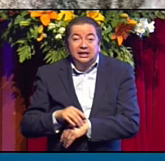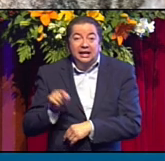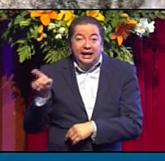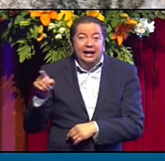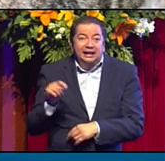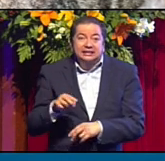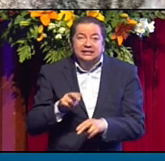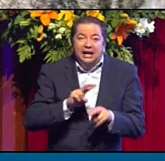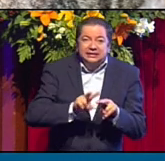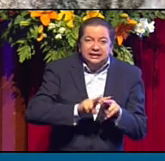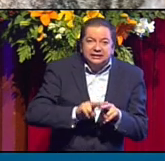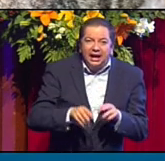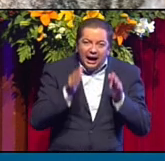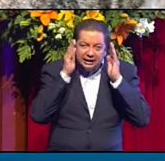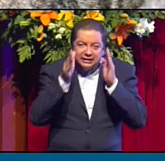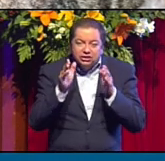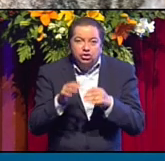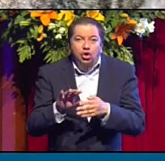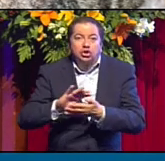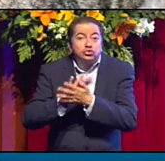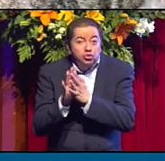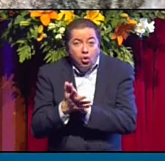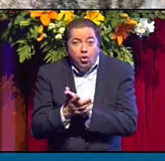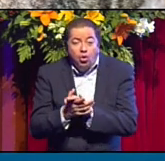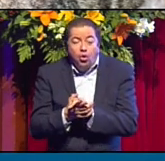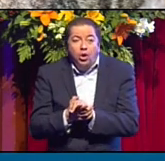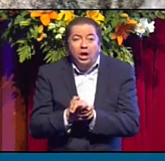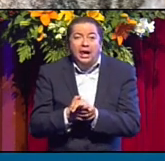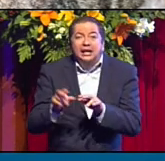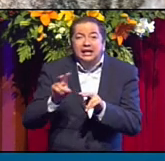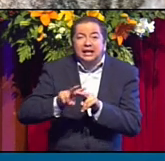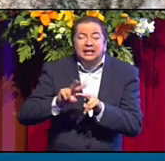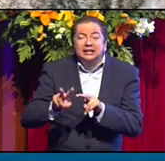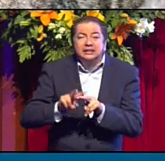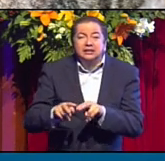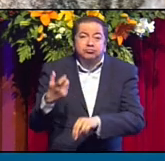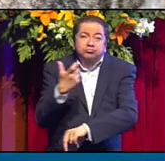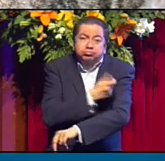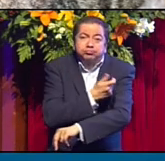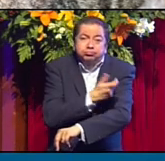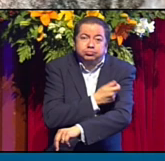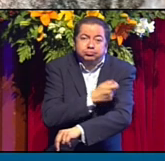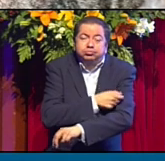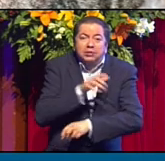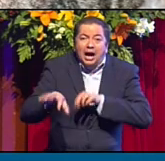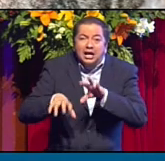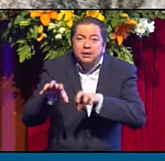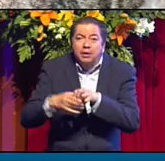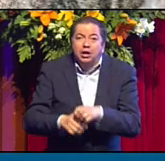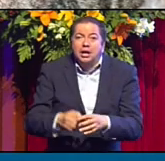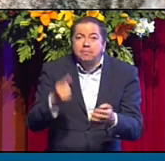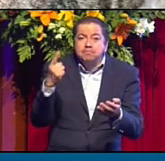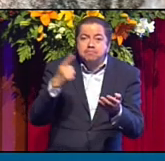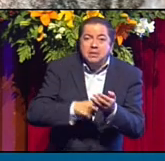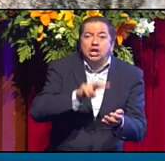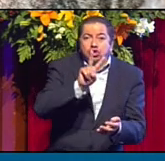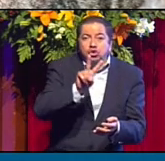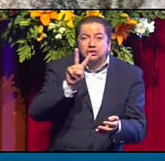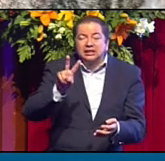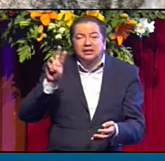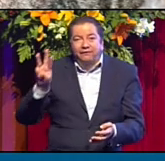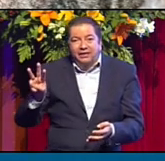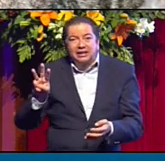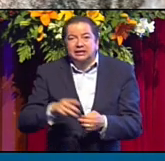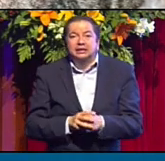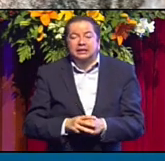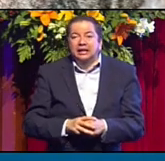todas las acciones, las atenciones clínicas que hacía, realizó esterilizaciones por 1.223 esterilizaciones. Ahí